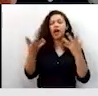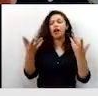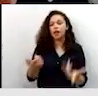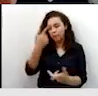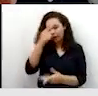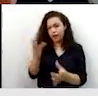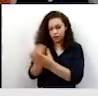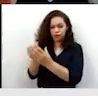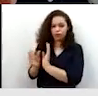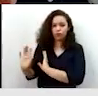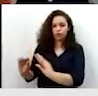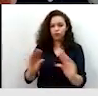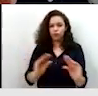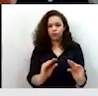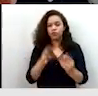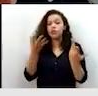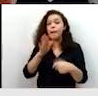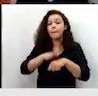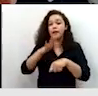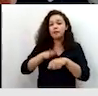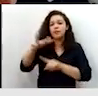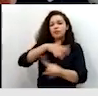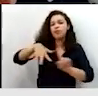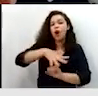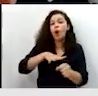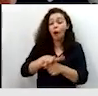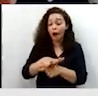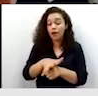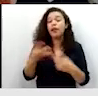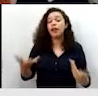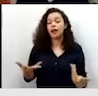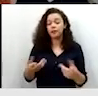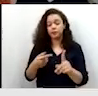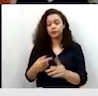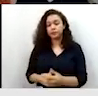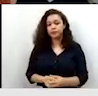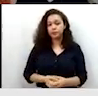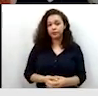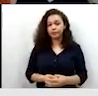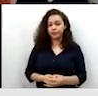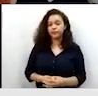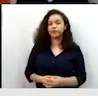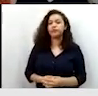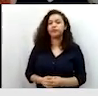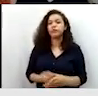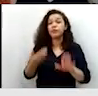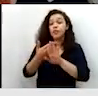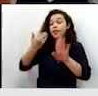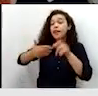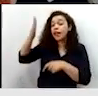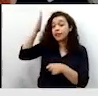capacitaciones. Sobre todo, ¿en qué contexto? Referente a que antes el titular